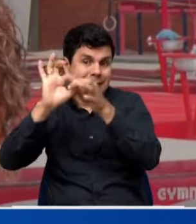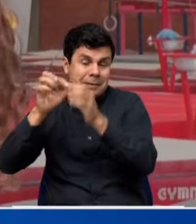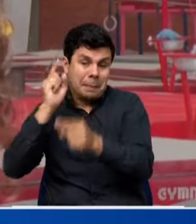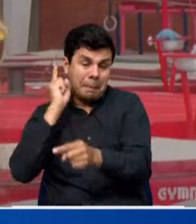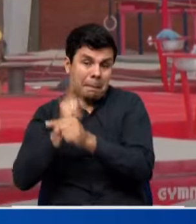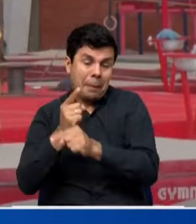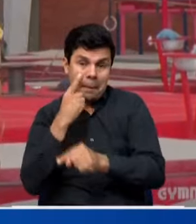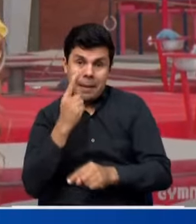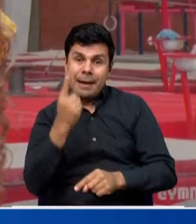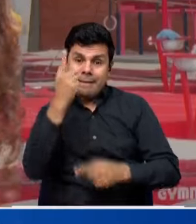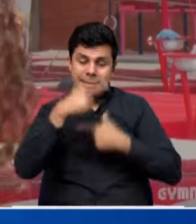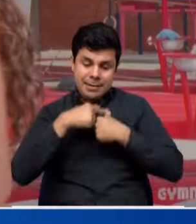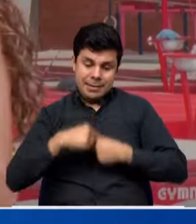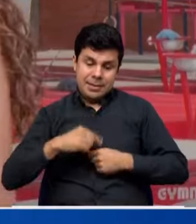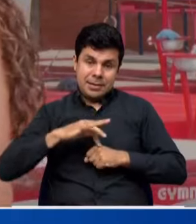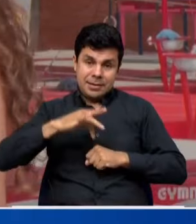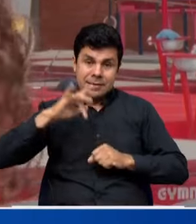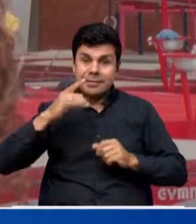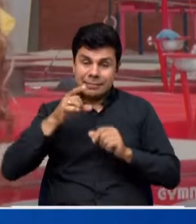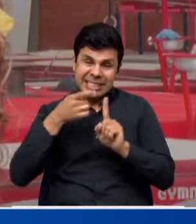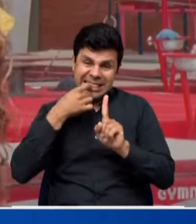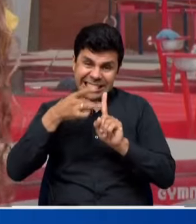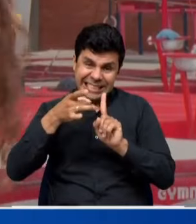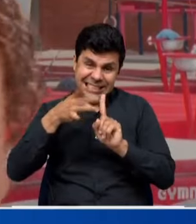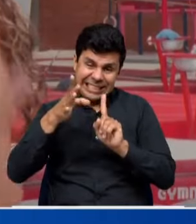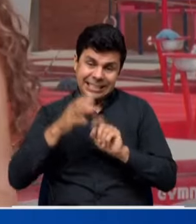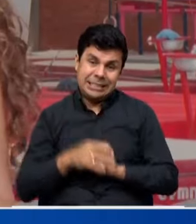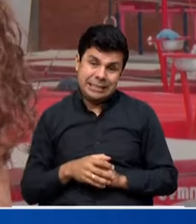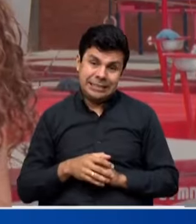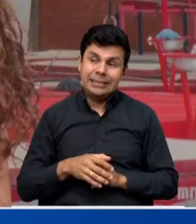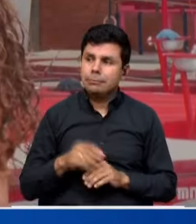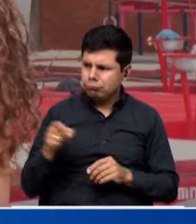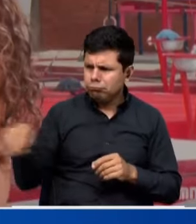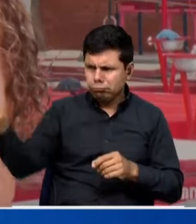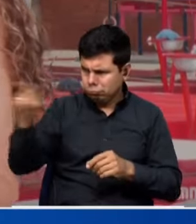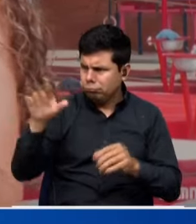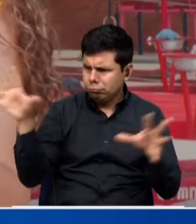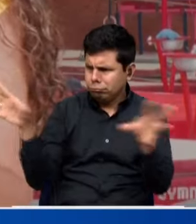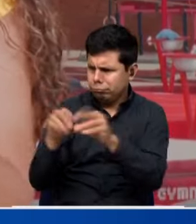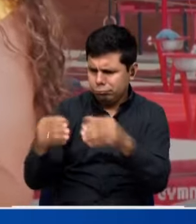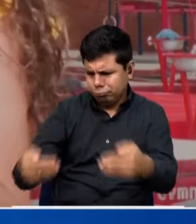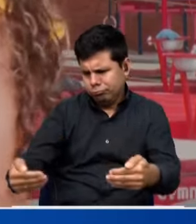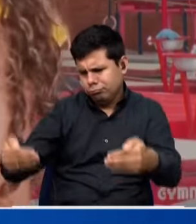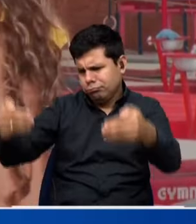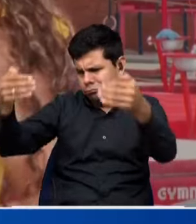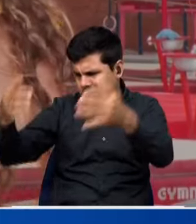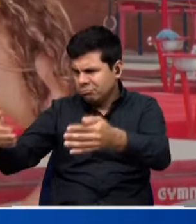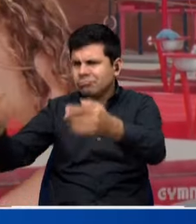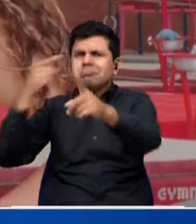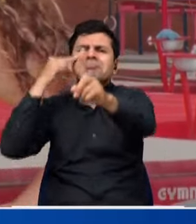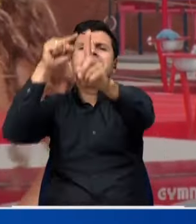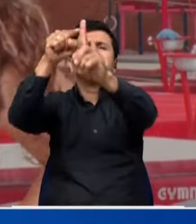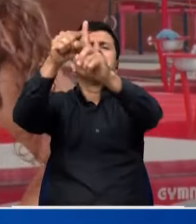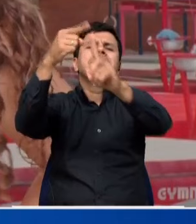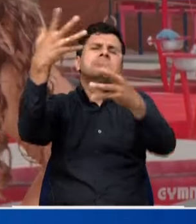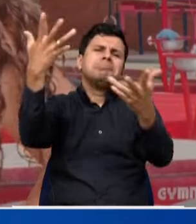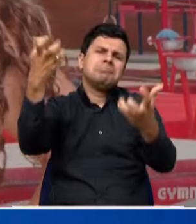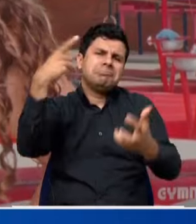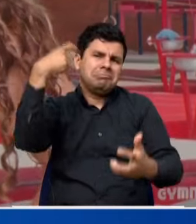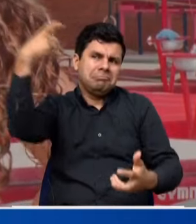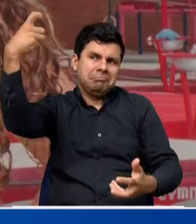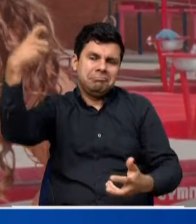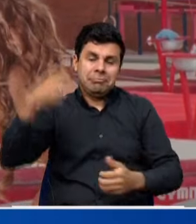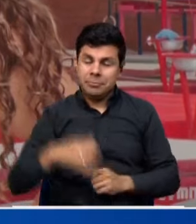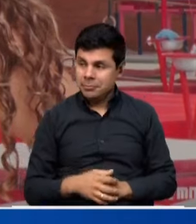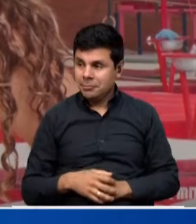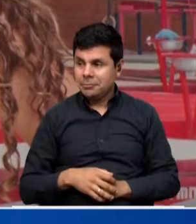Colombia, pero ustedes vienen trabajando también desde muy pequeñitos, todos son selección Colombia y todos también quieren cumplir este sueño. Sí,